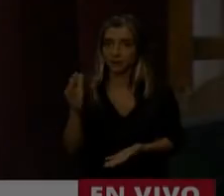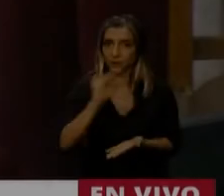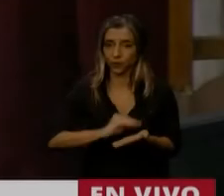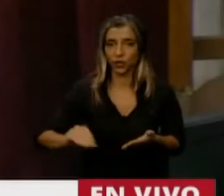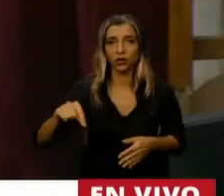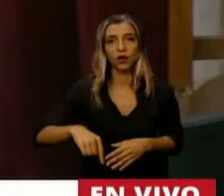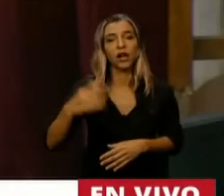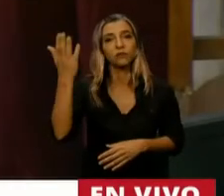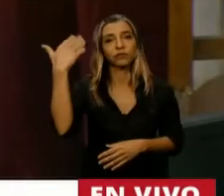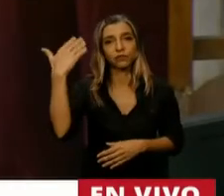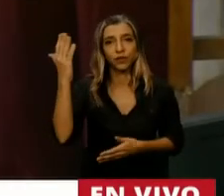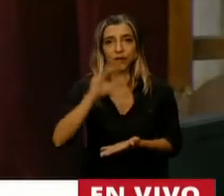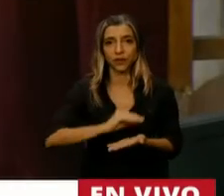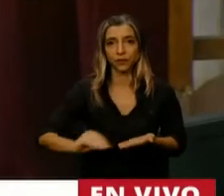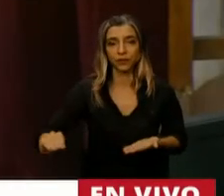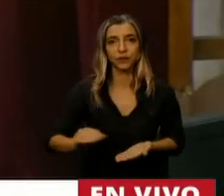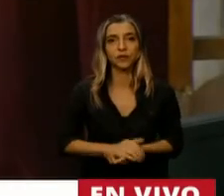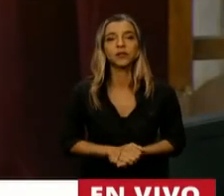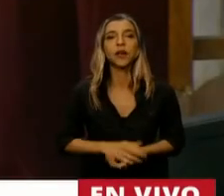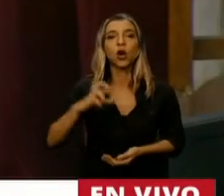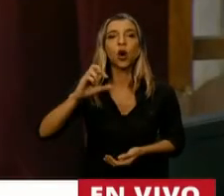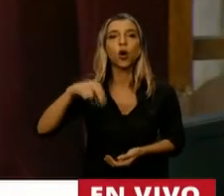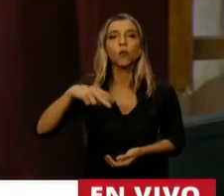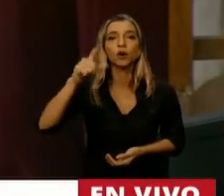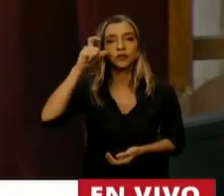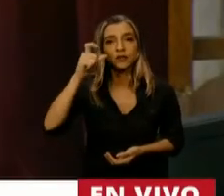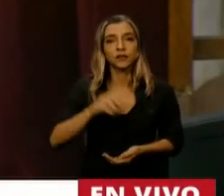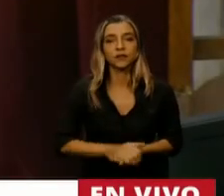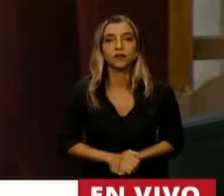y en la palabra el diputado carlos ponce